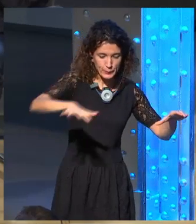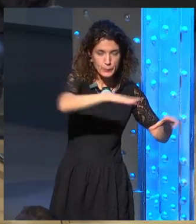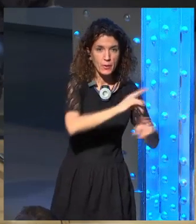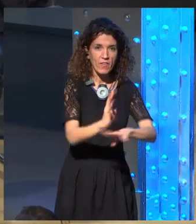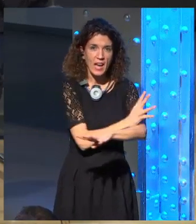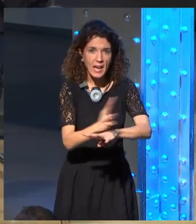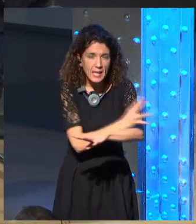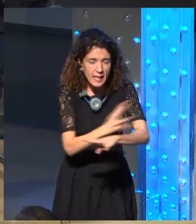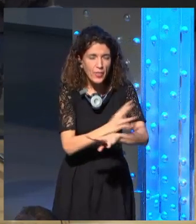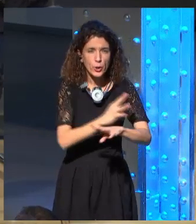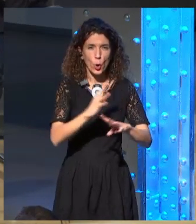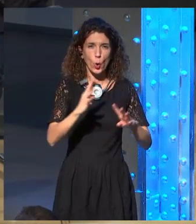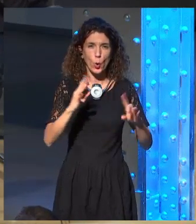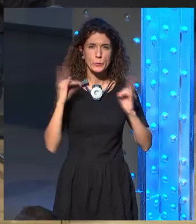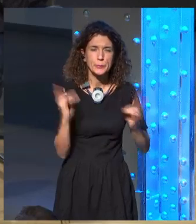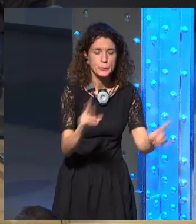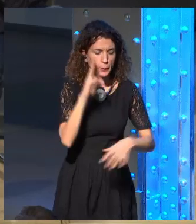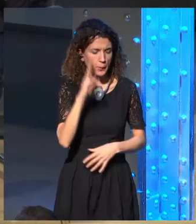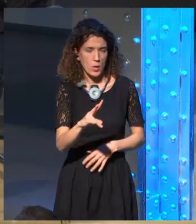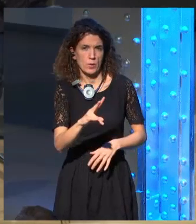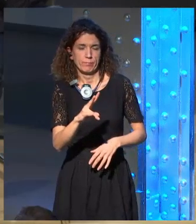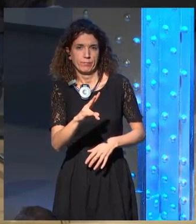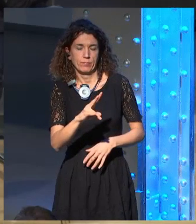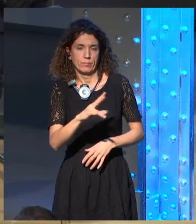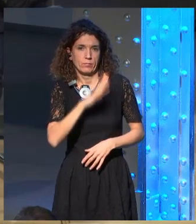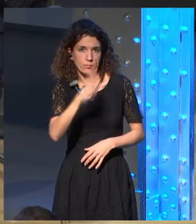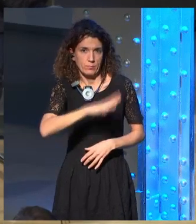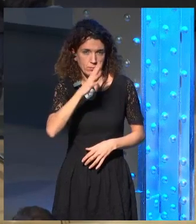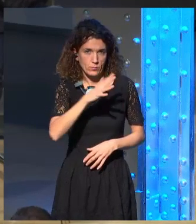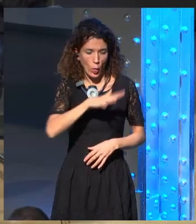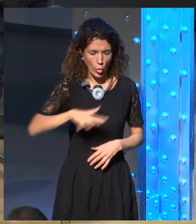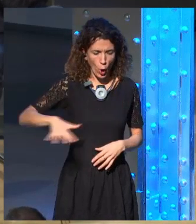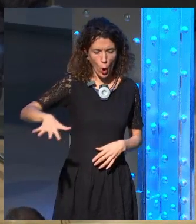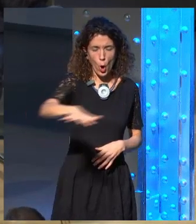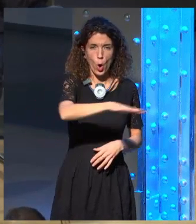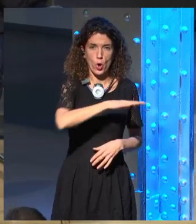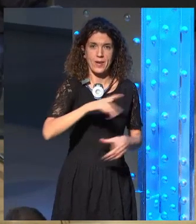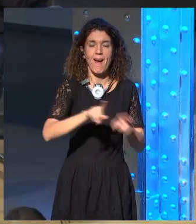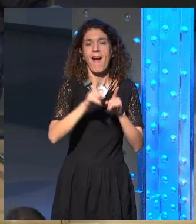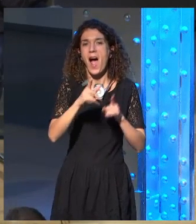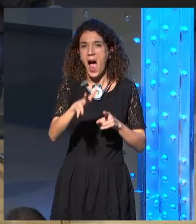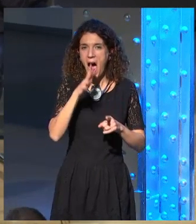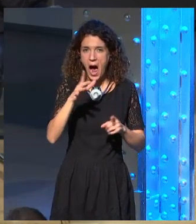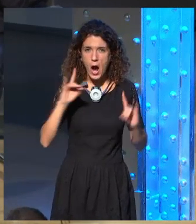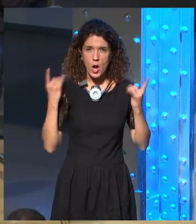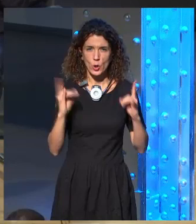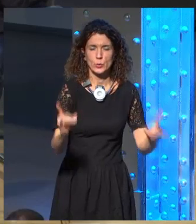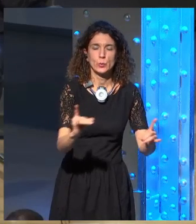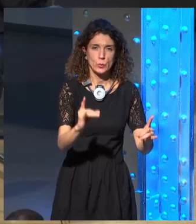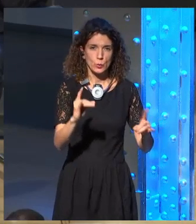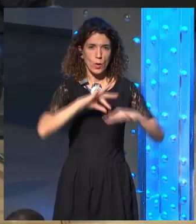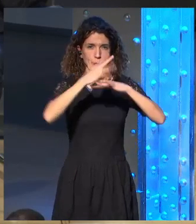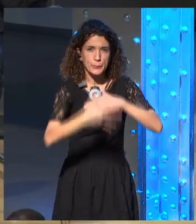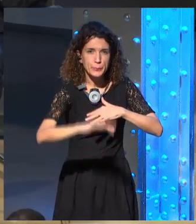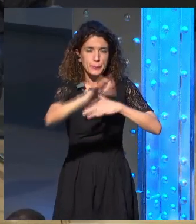follaje, se ven muchísimas cosas. Entonces los lugares son maravillosos, es decir, las aguas tropicales, los desiertos se ven muy